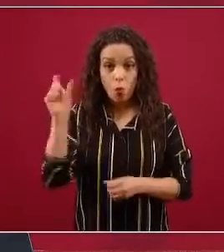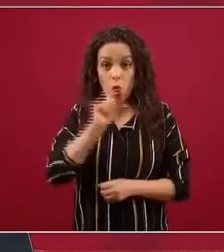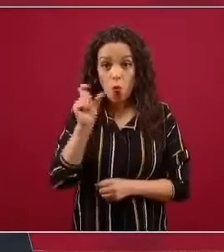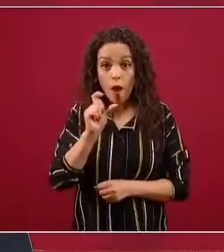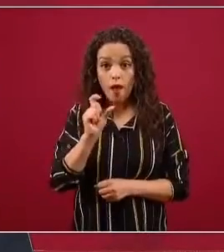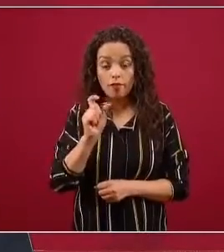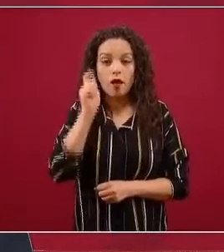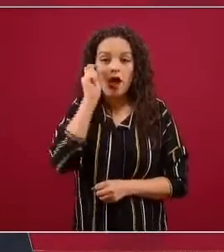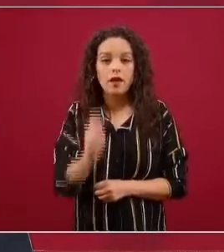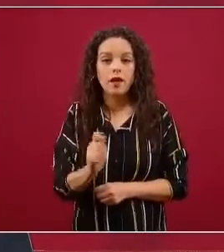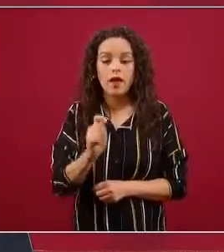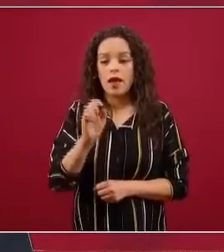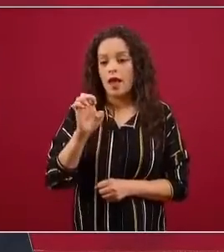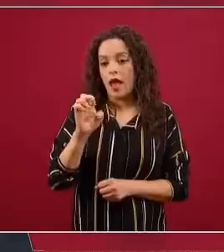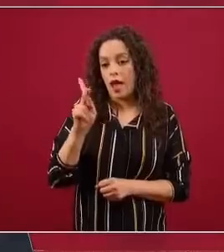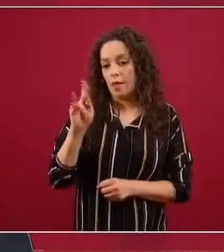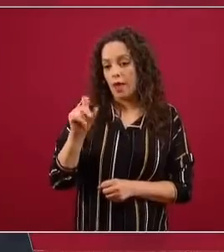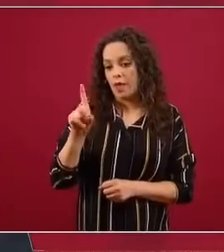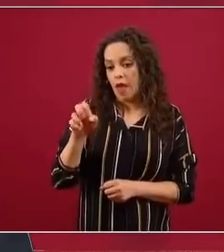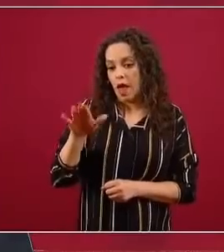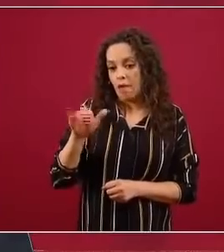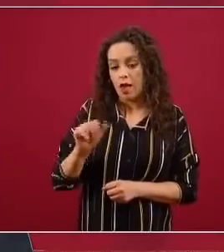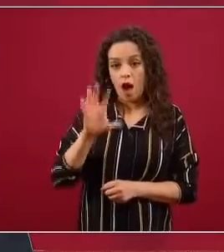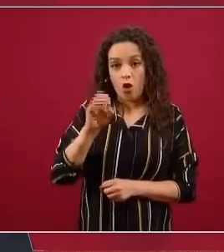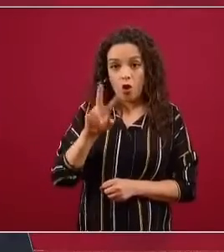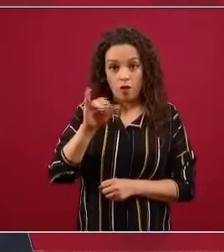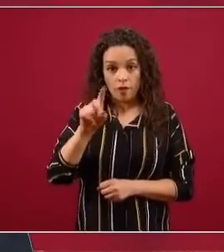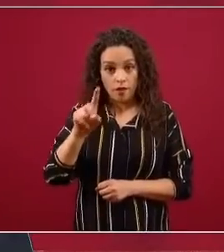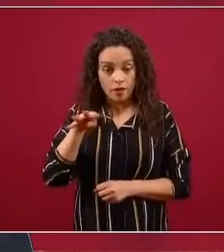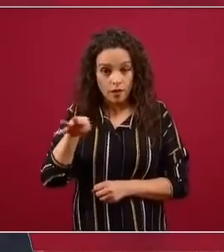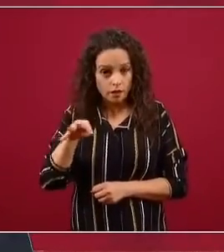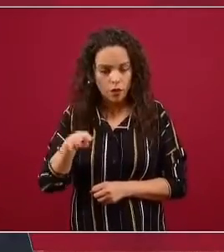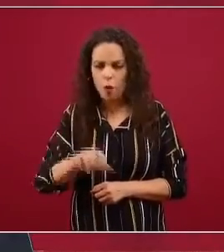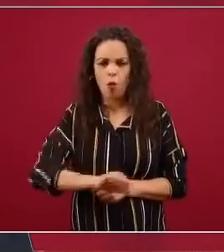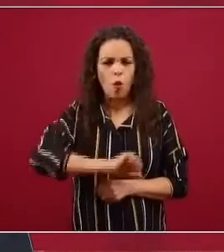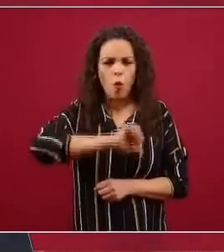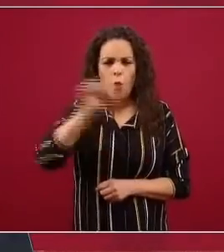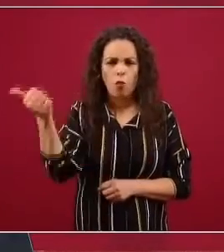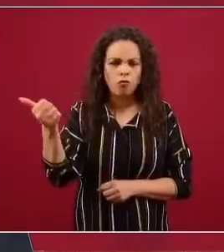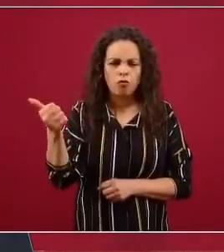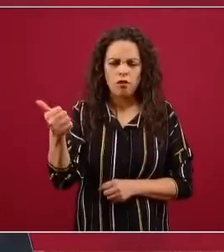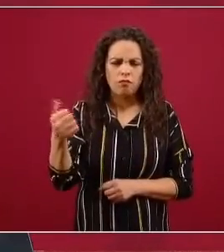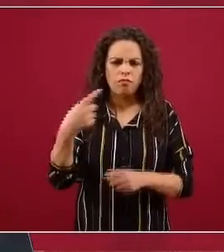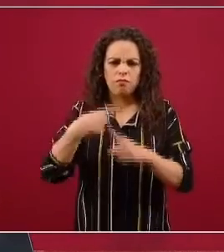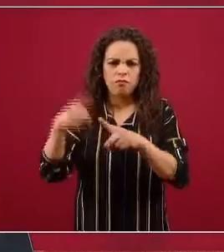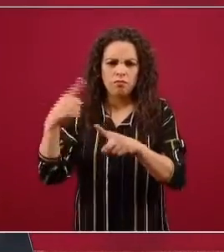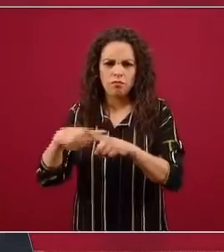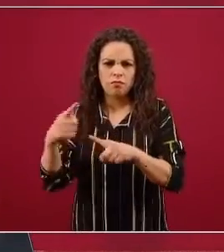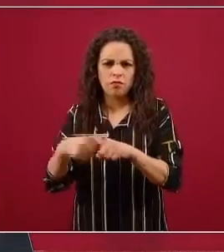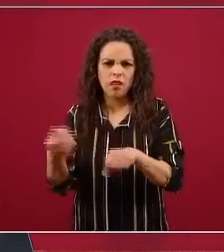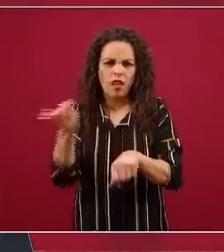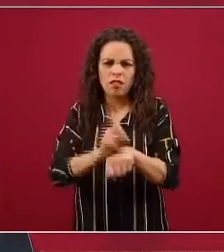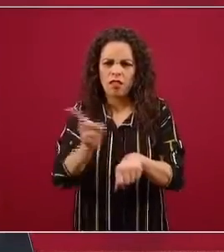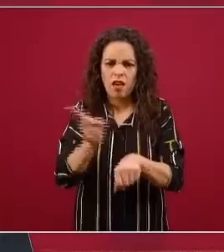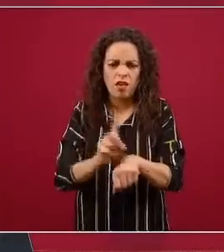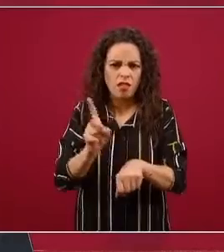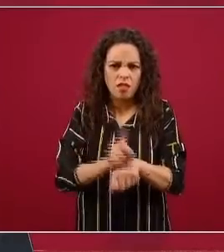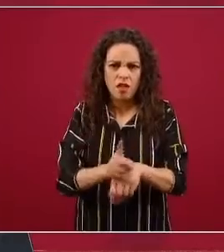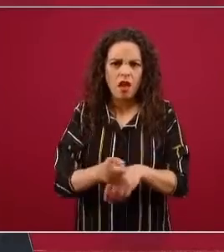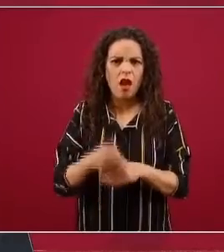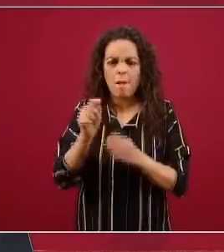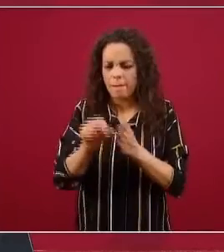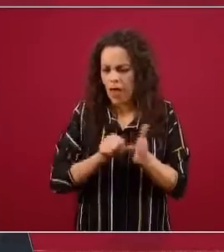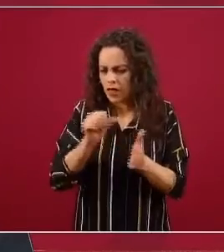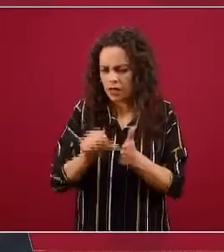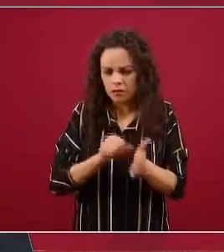epidemia como la de COVID-19, sino en general en su operación cotidiana, día con día, mes con mes, año con